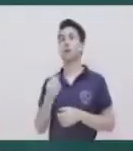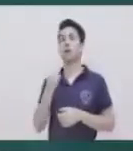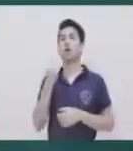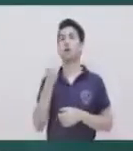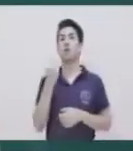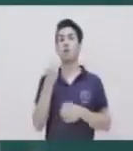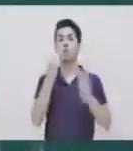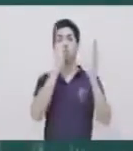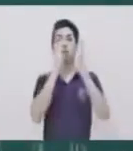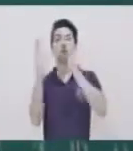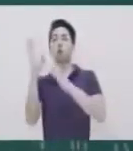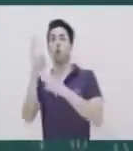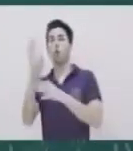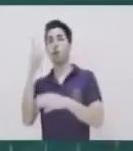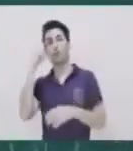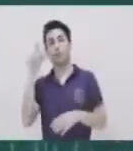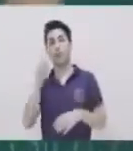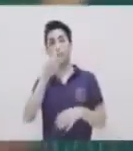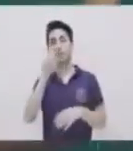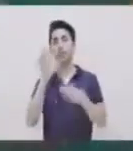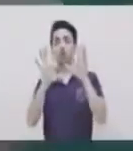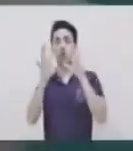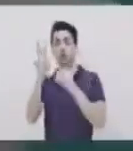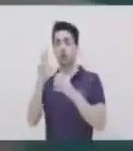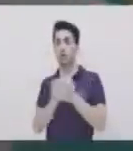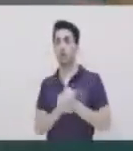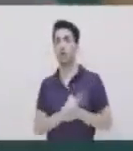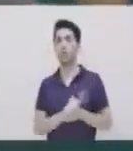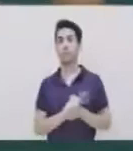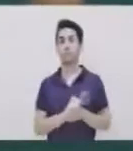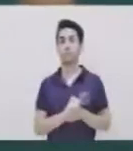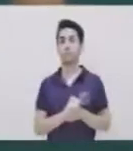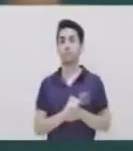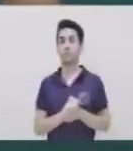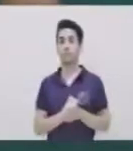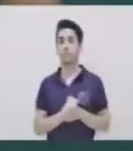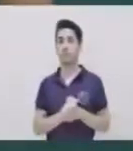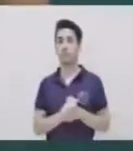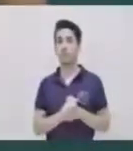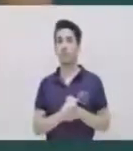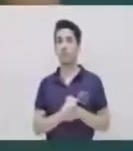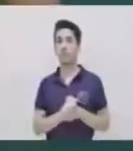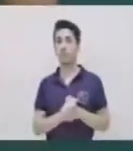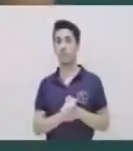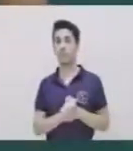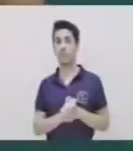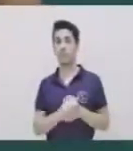la posición 4 es el 112. Entonces el cuartil 1 sería